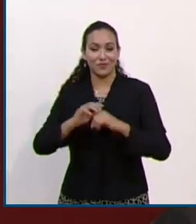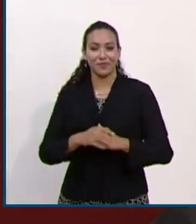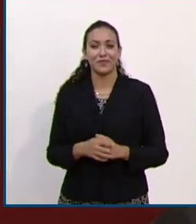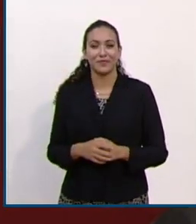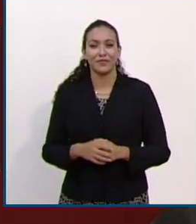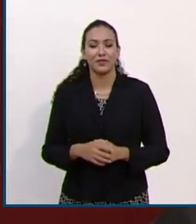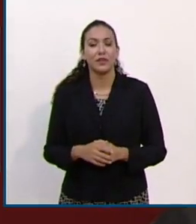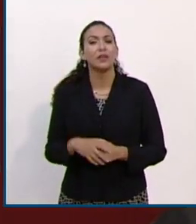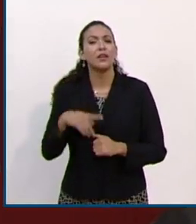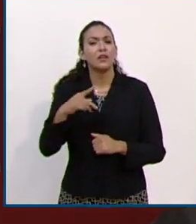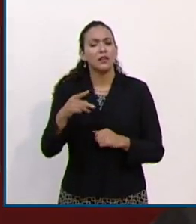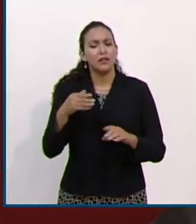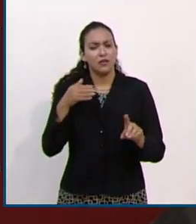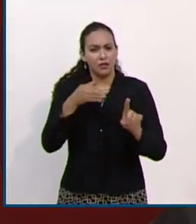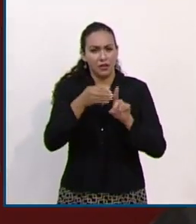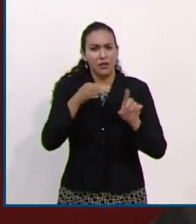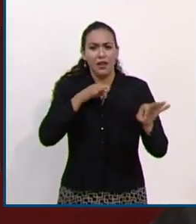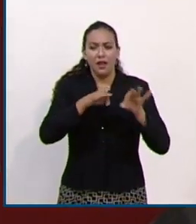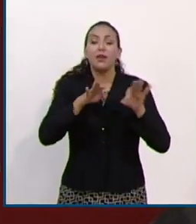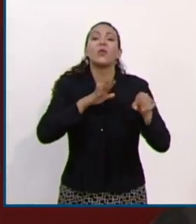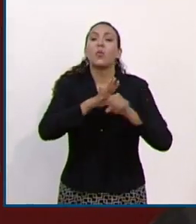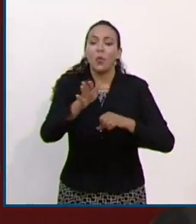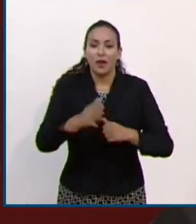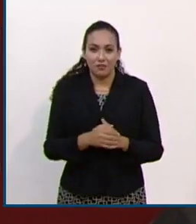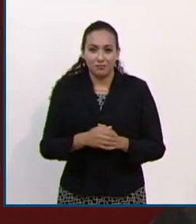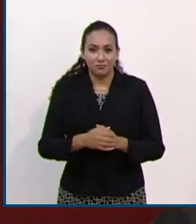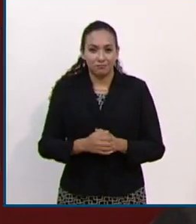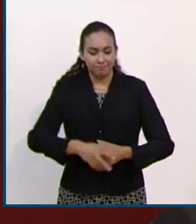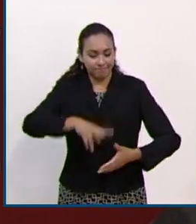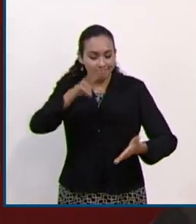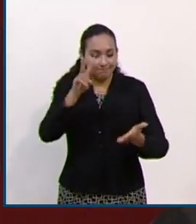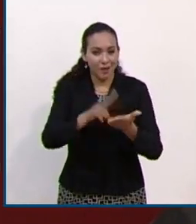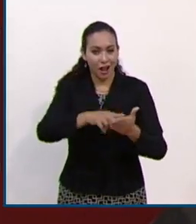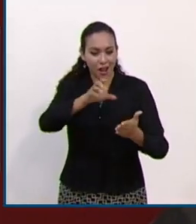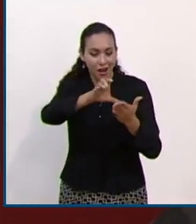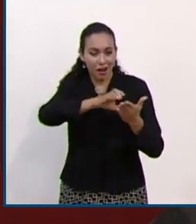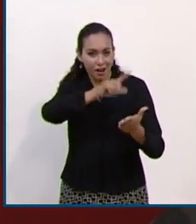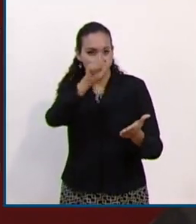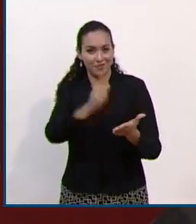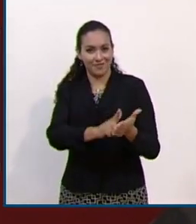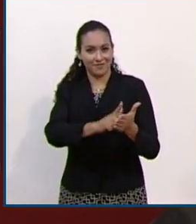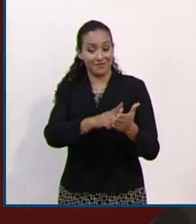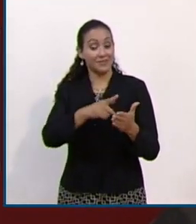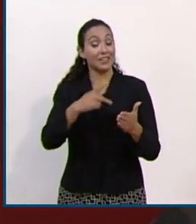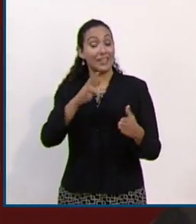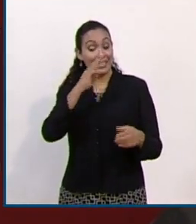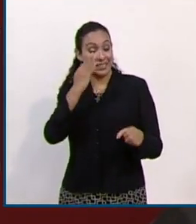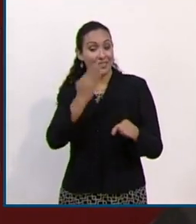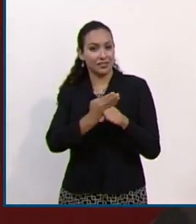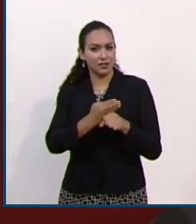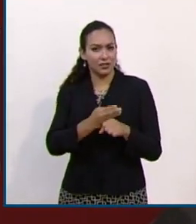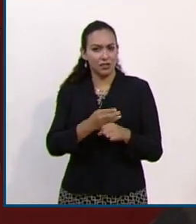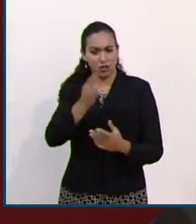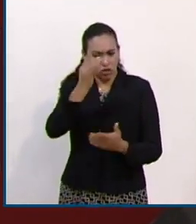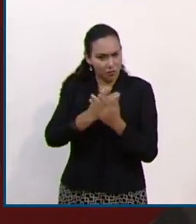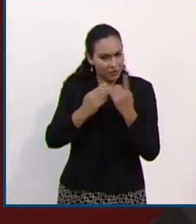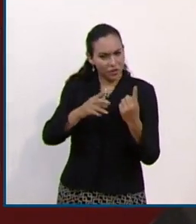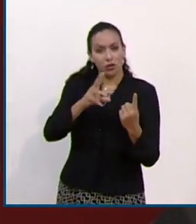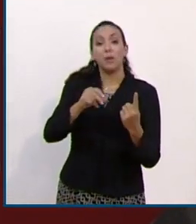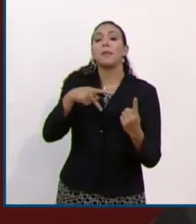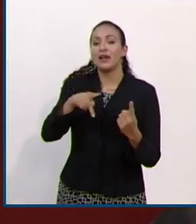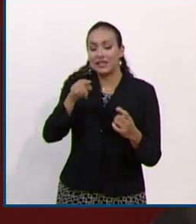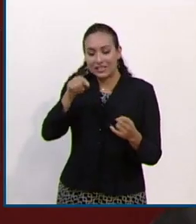vocación natural para ser el máximo garante de la Constitución, para ser no la única, pero sí la